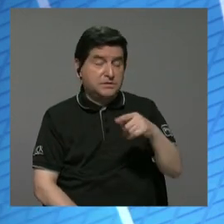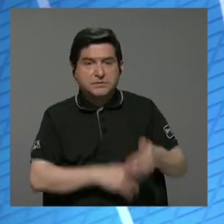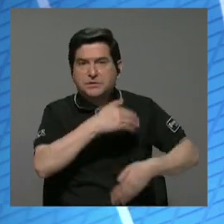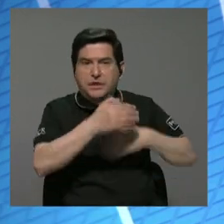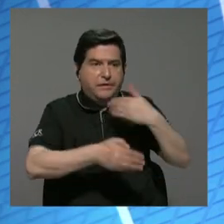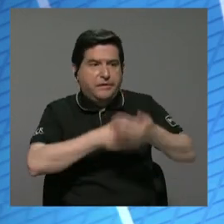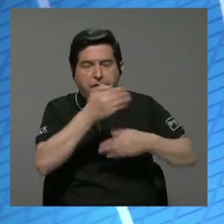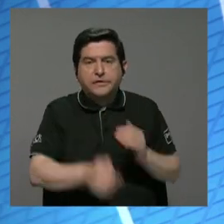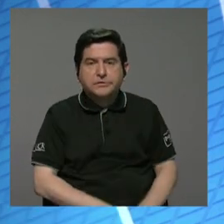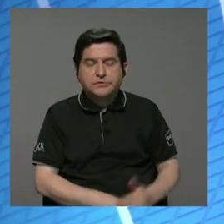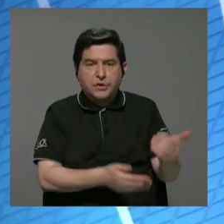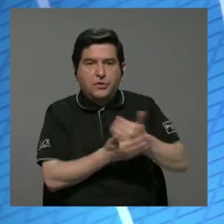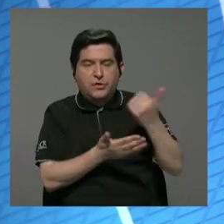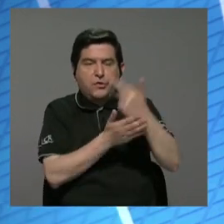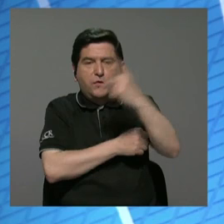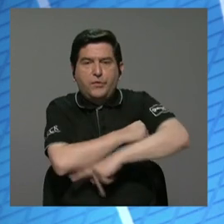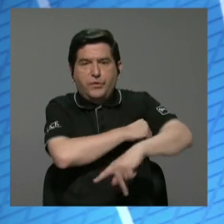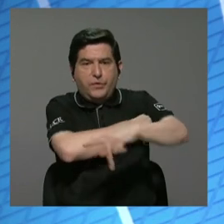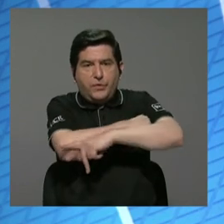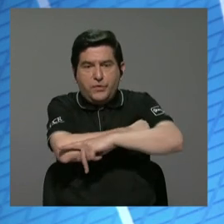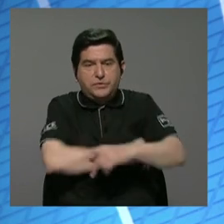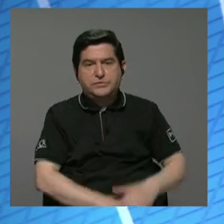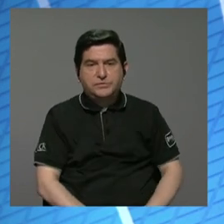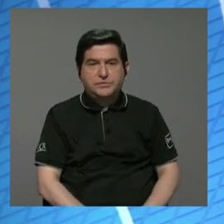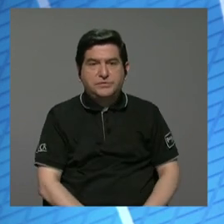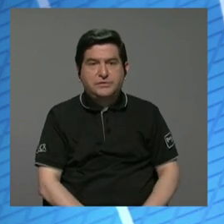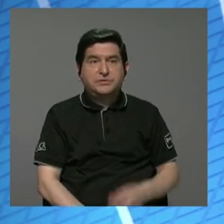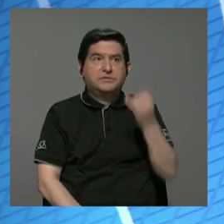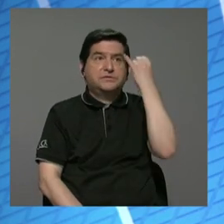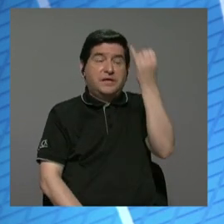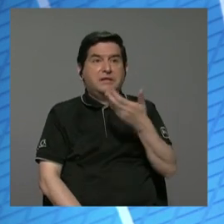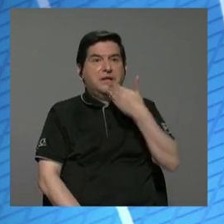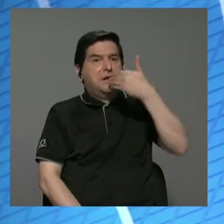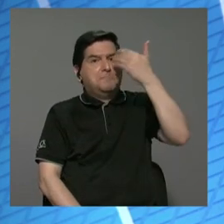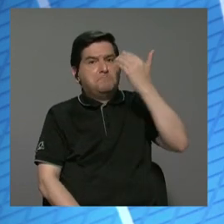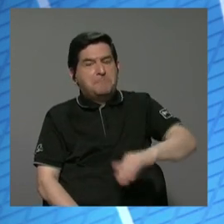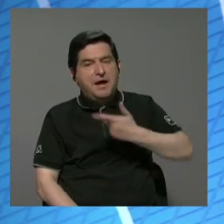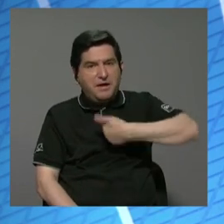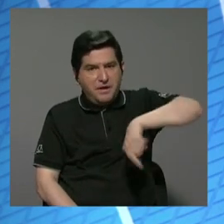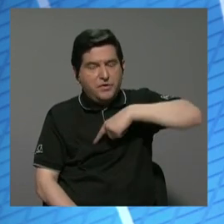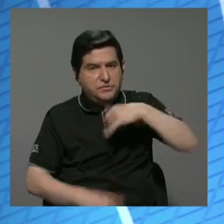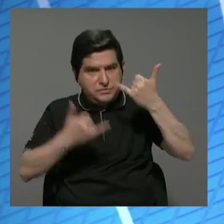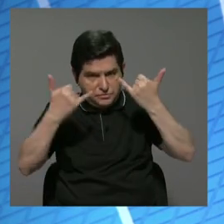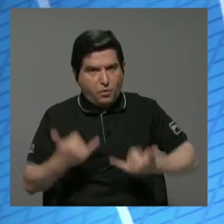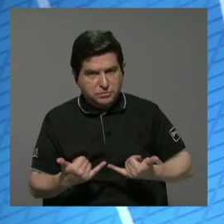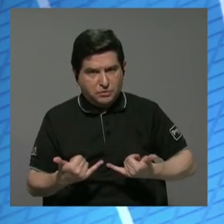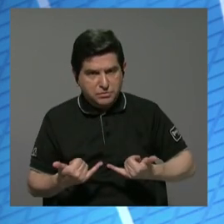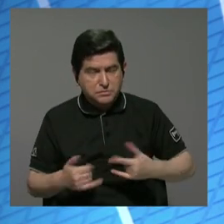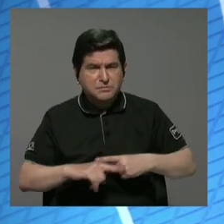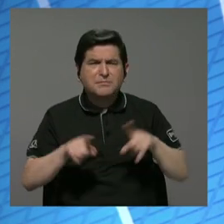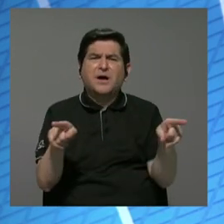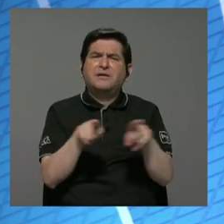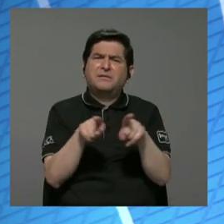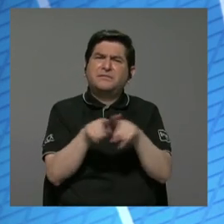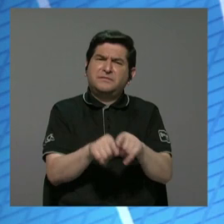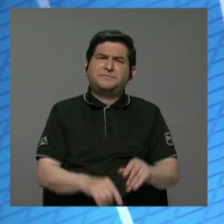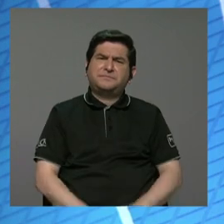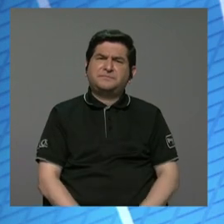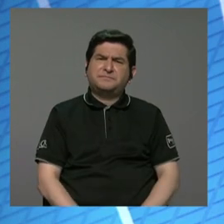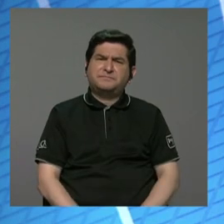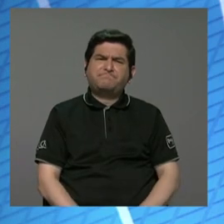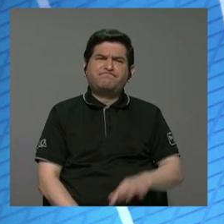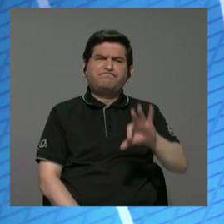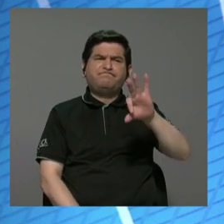gestionando los recursos de este país, nos da como una idea de lo mal que podríamos estar en este momento, pero también es, ¿verdad?,